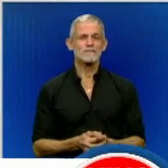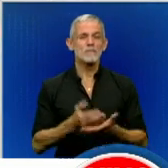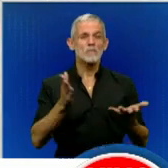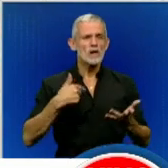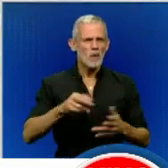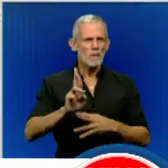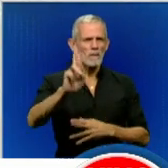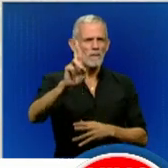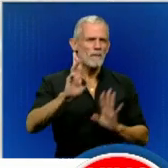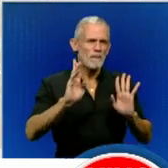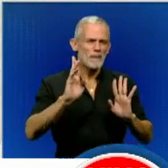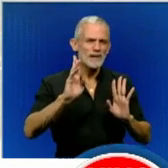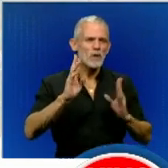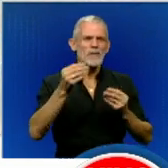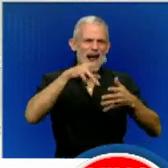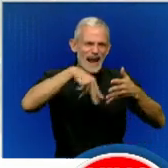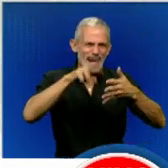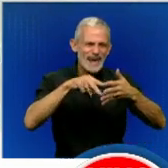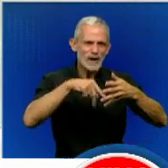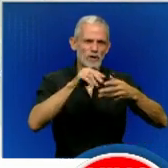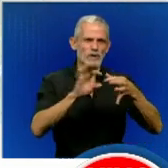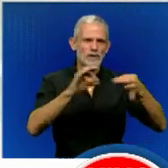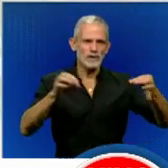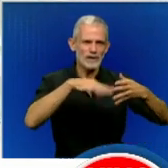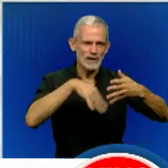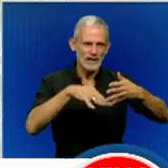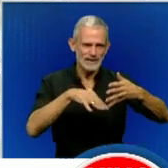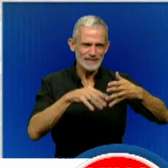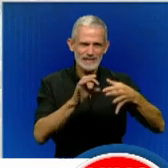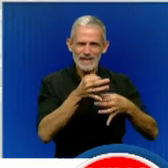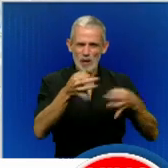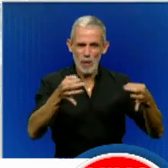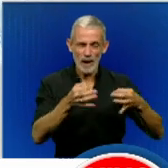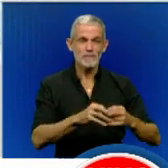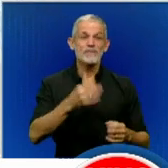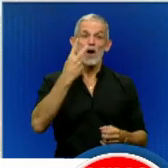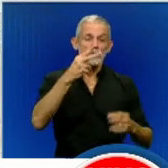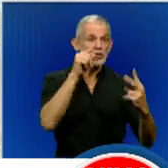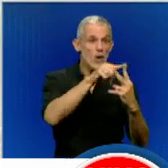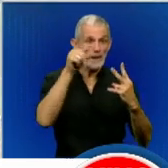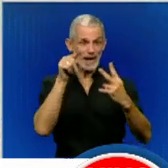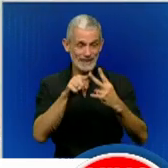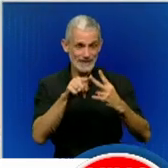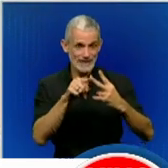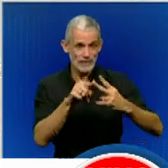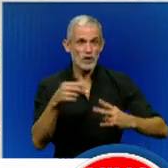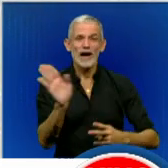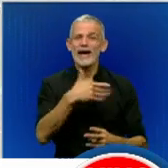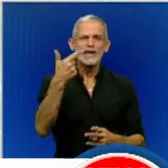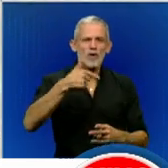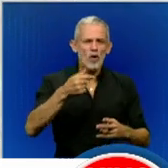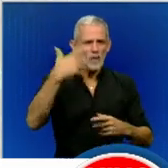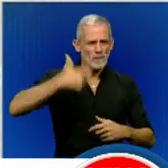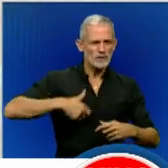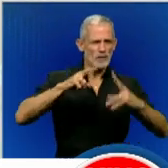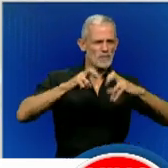autorización hasta leer un textual los dos objetivos fundamentales que todo estadista debe